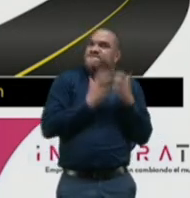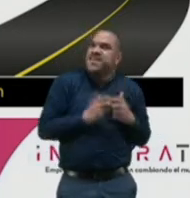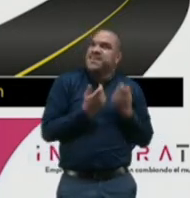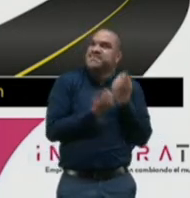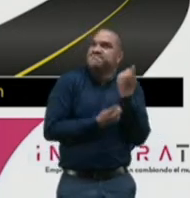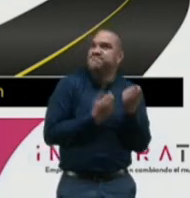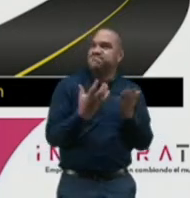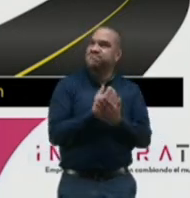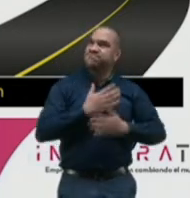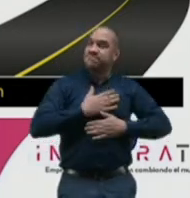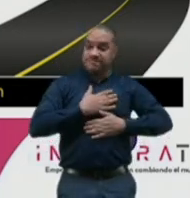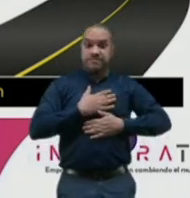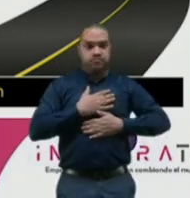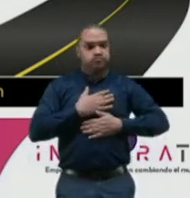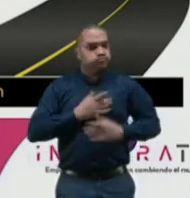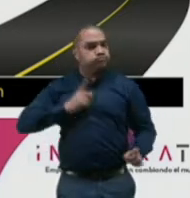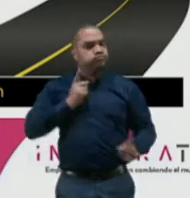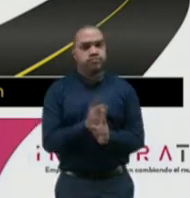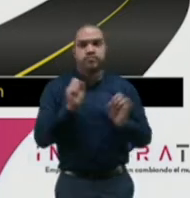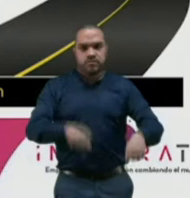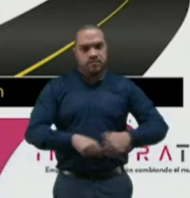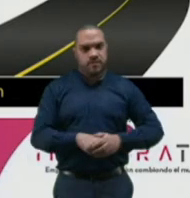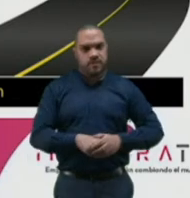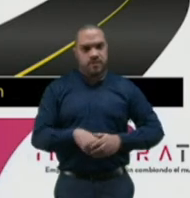el problema, no con la solución.